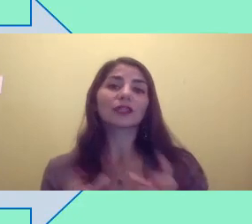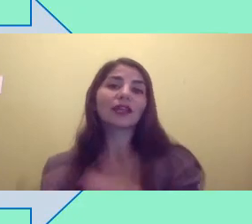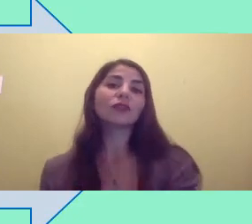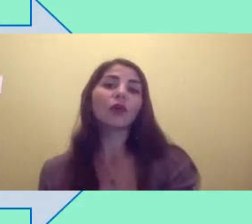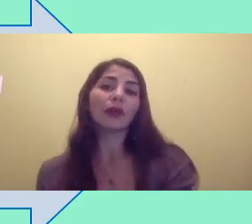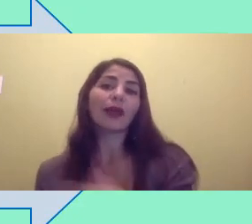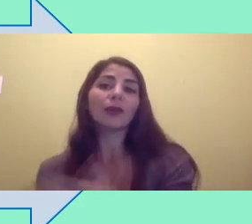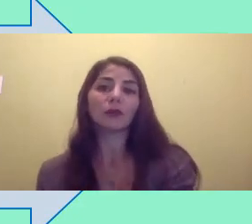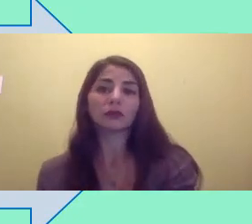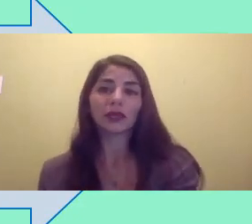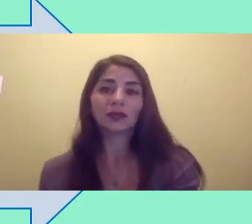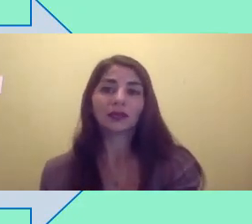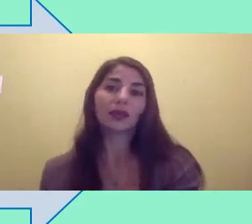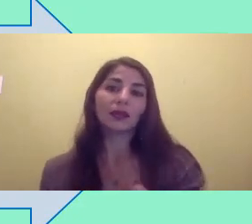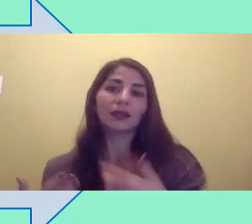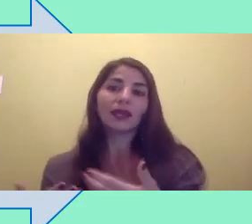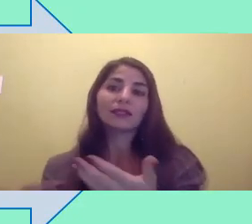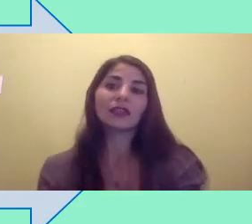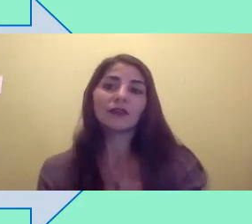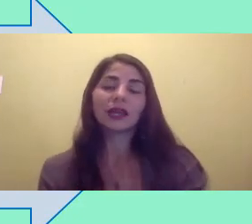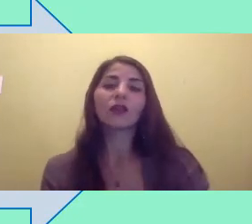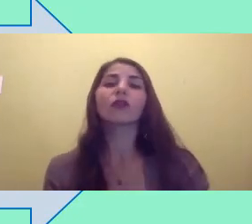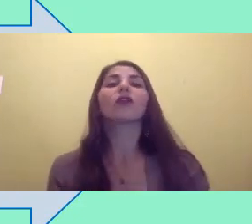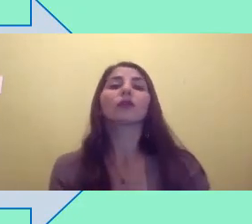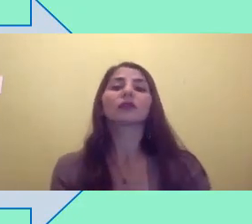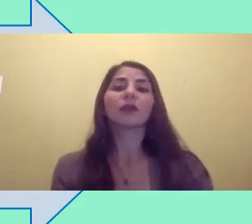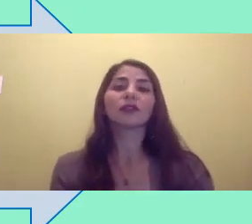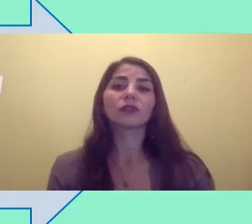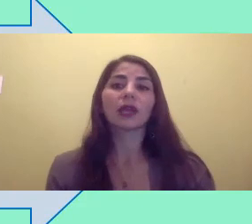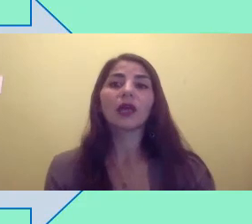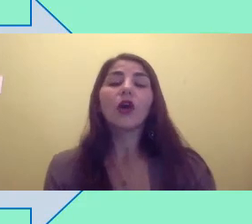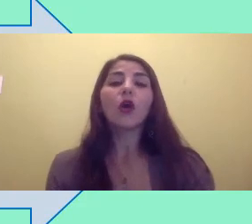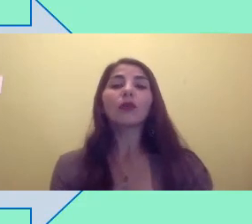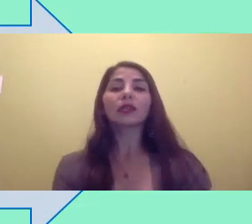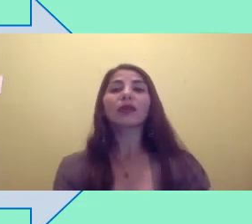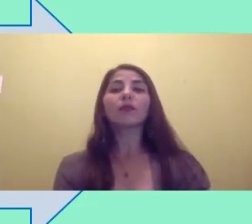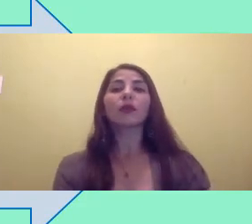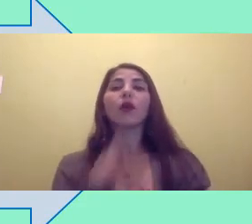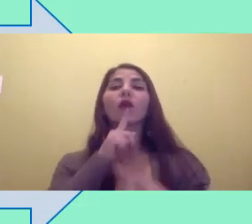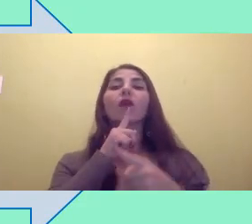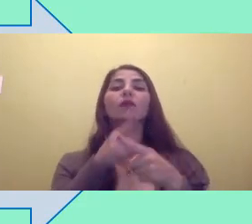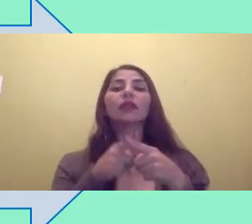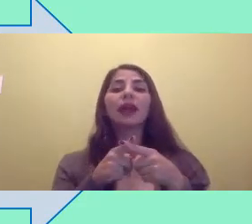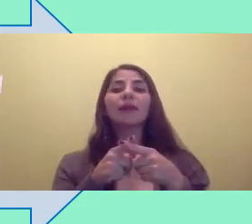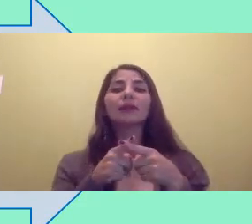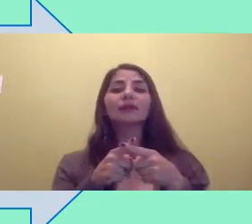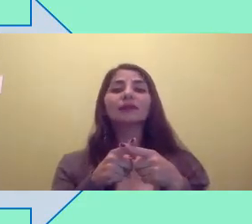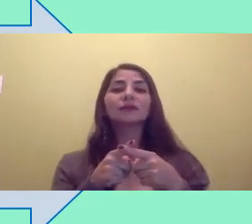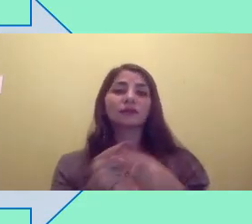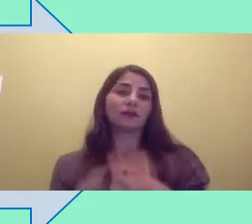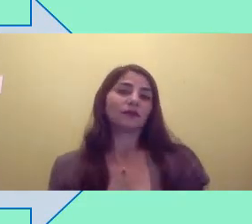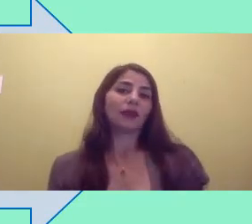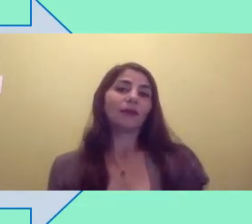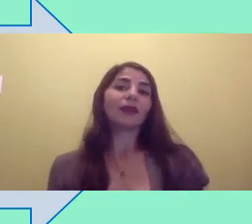estoy expresando la pregunta que indica el significado de cómo está una persona. O, por ejemplo, ¿cómo te